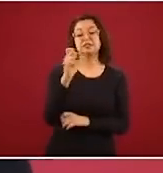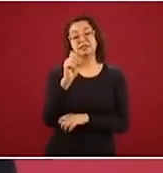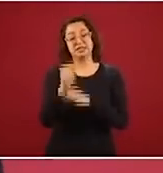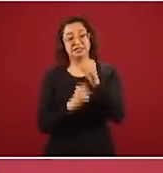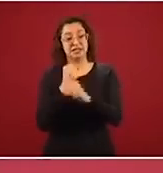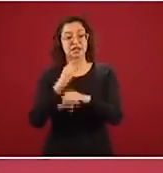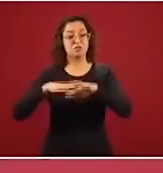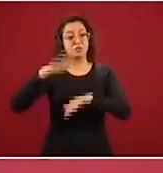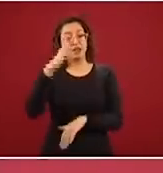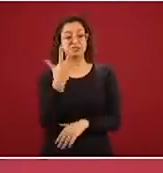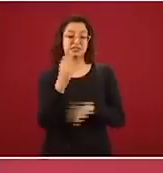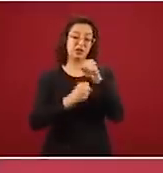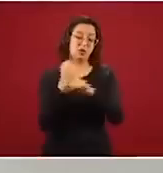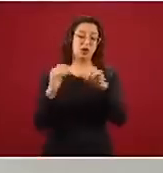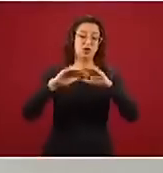años,